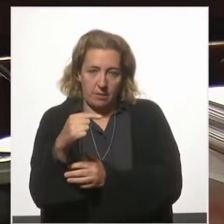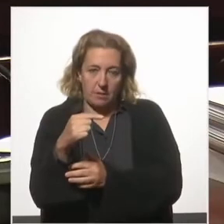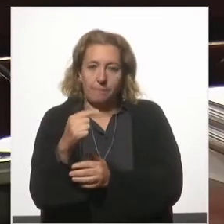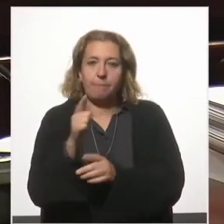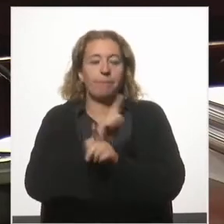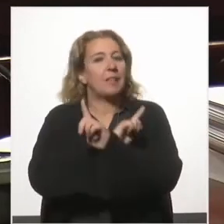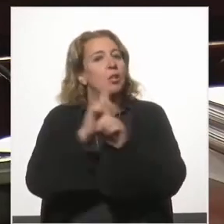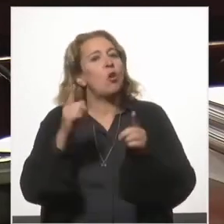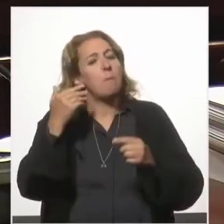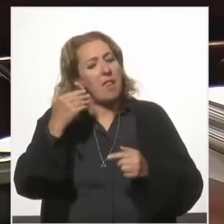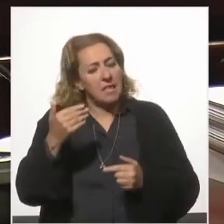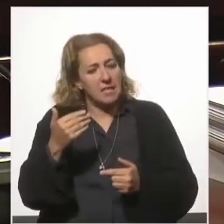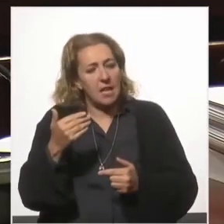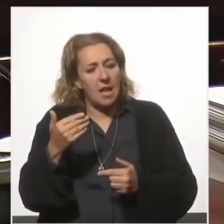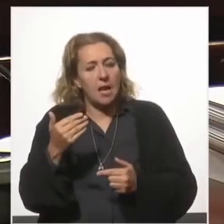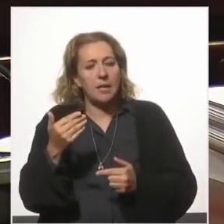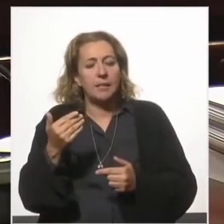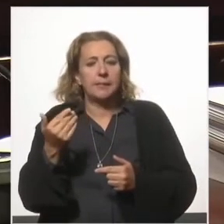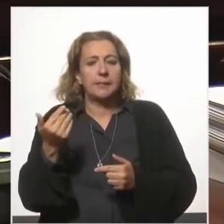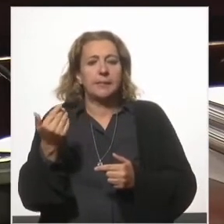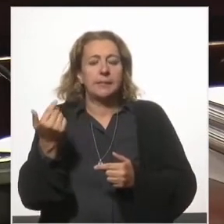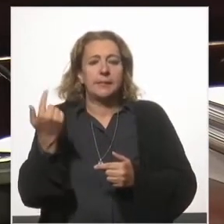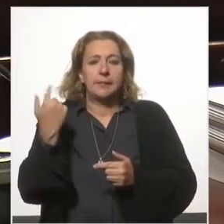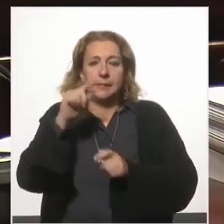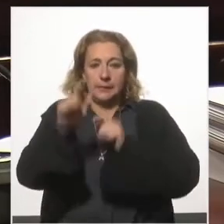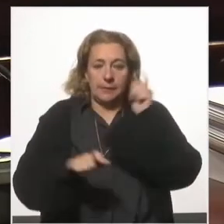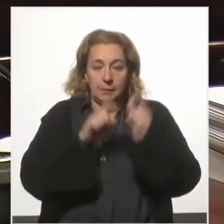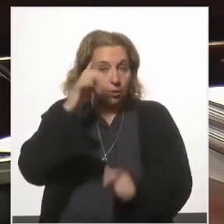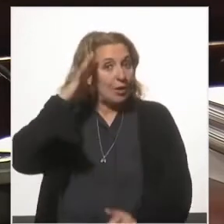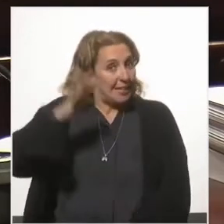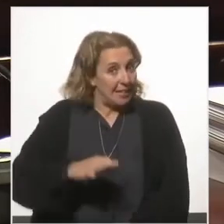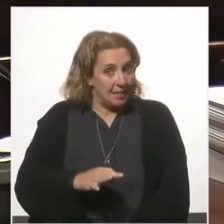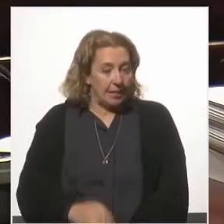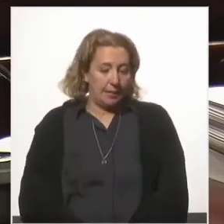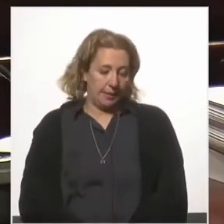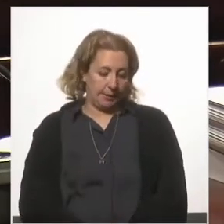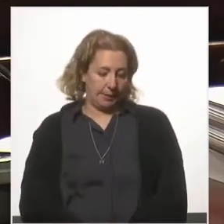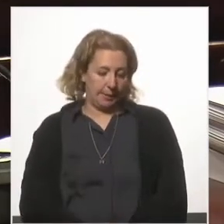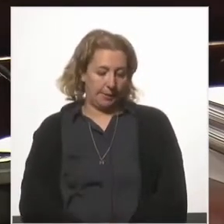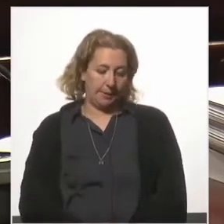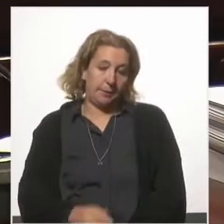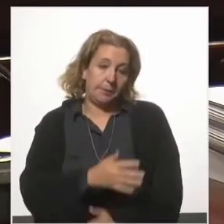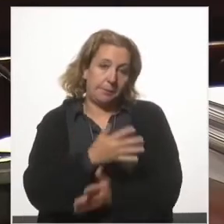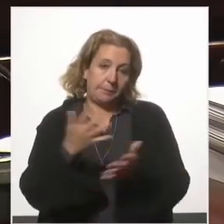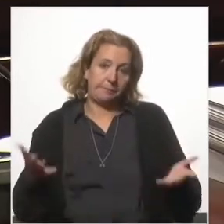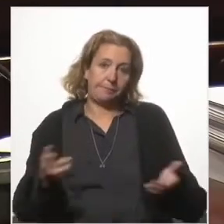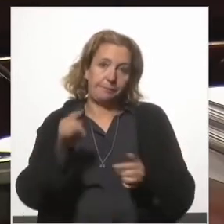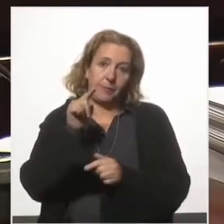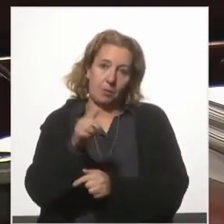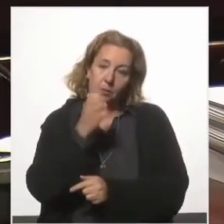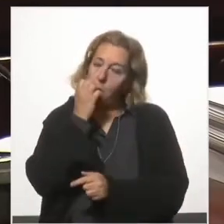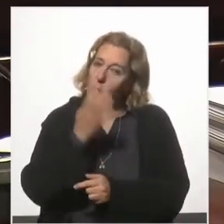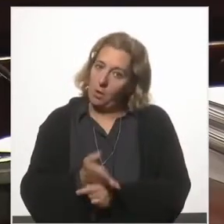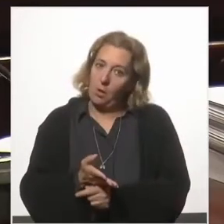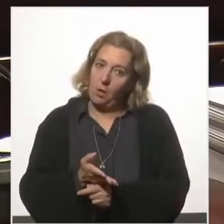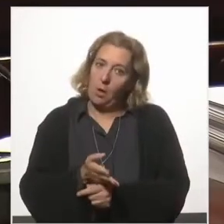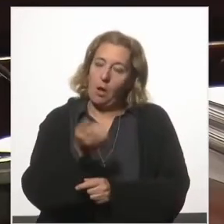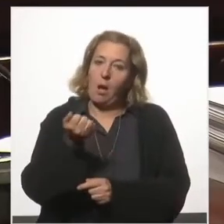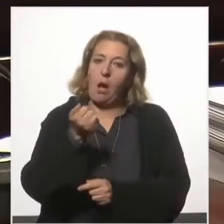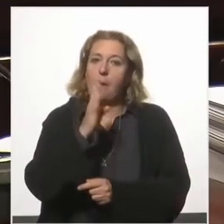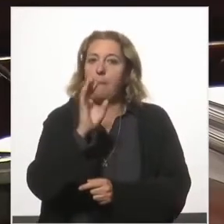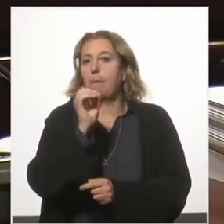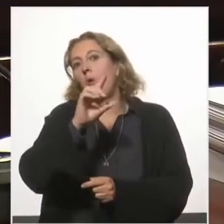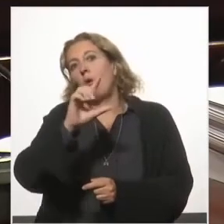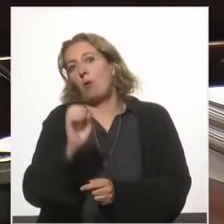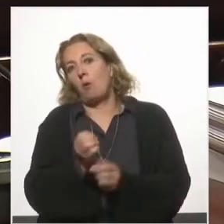no merecieran que la gente las creyera. Bueno, quizás sería bueno que Apolo se diera una